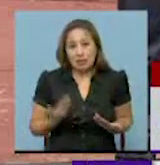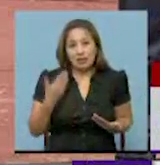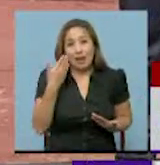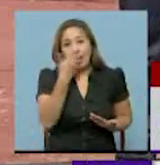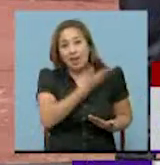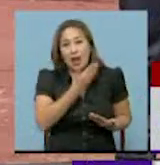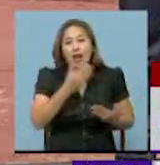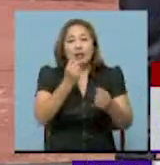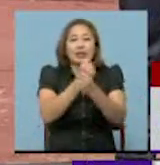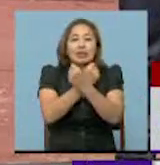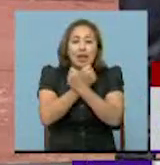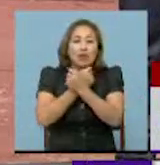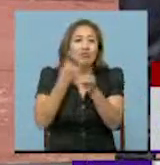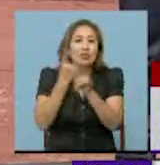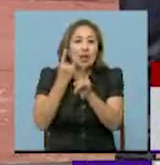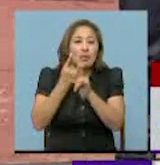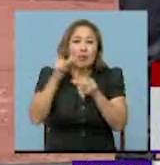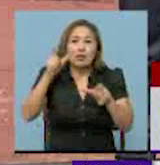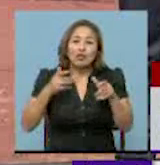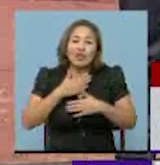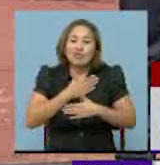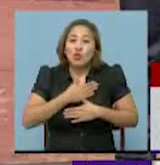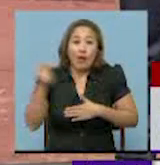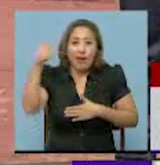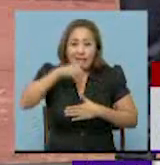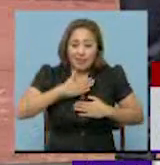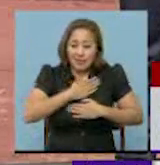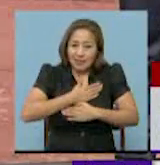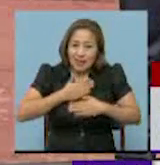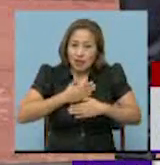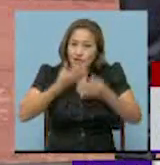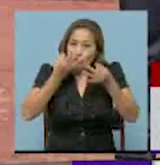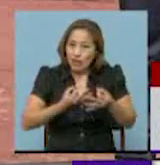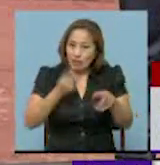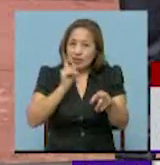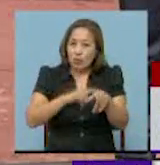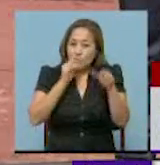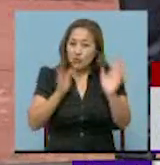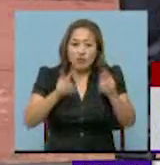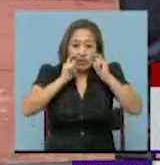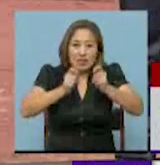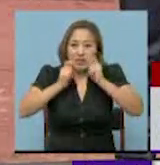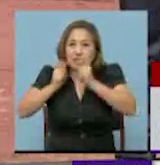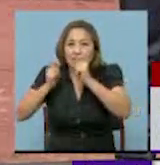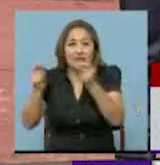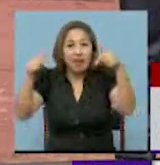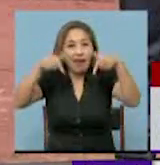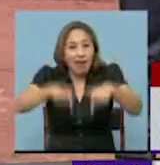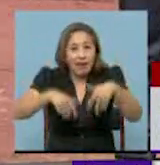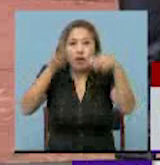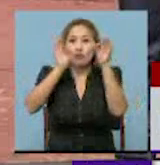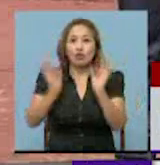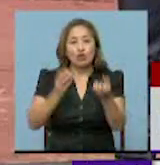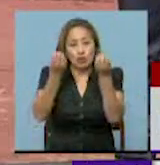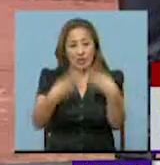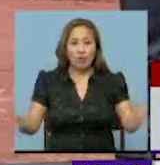producto de todo el afecto que me dan, de cómo me han hecho sentir en cada momento, en cada visita, en cada proyecto que